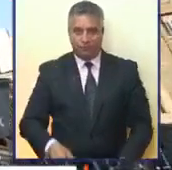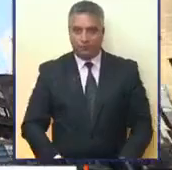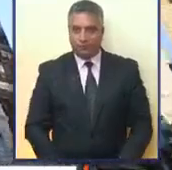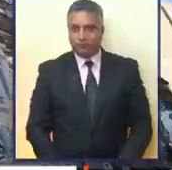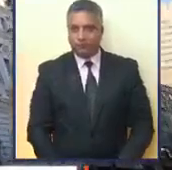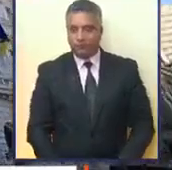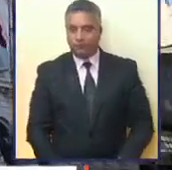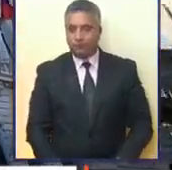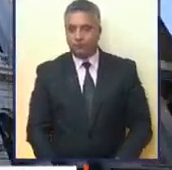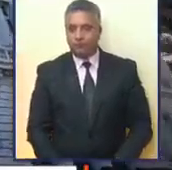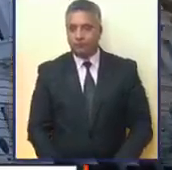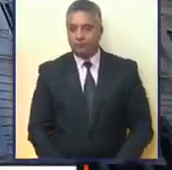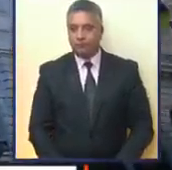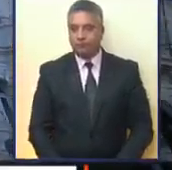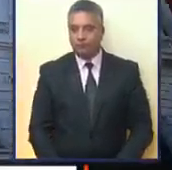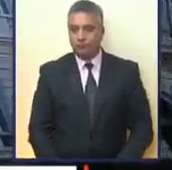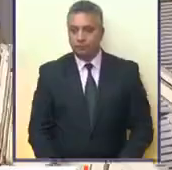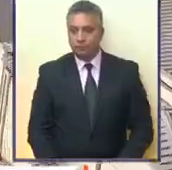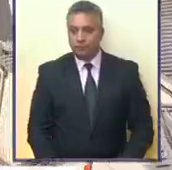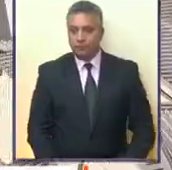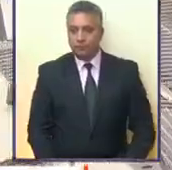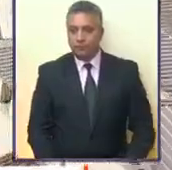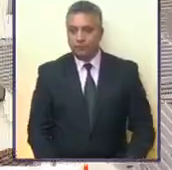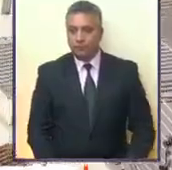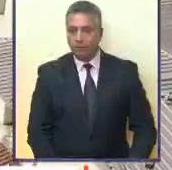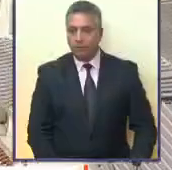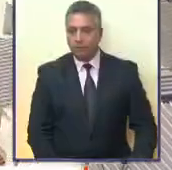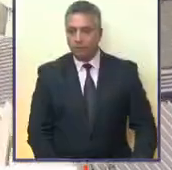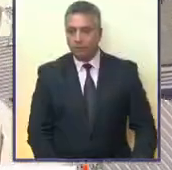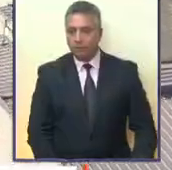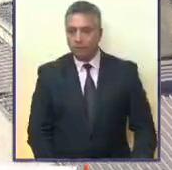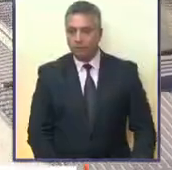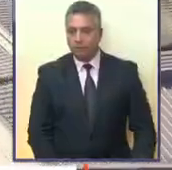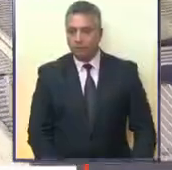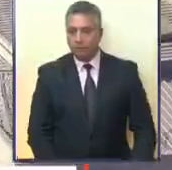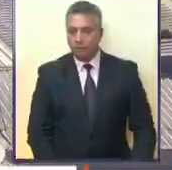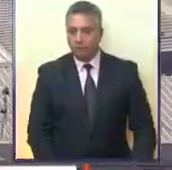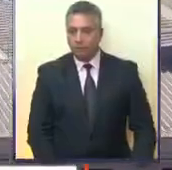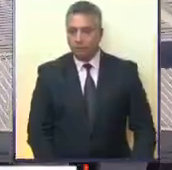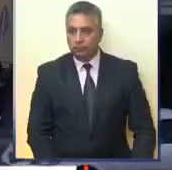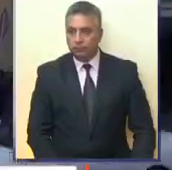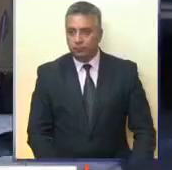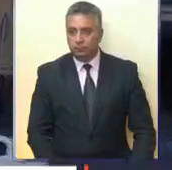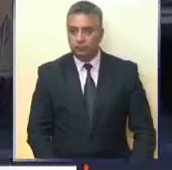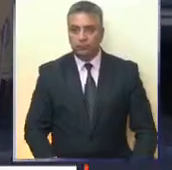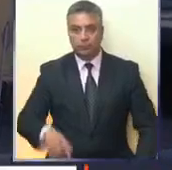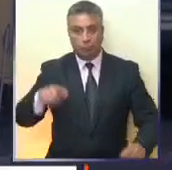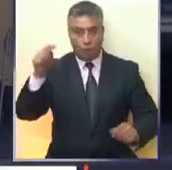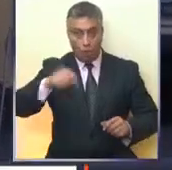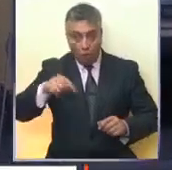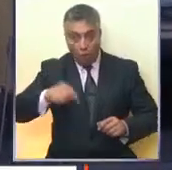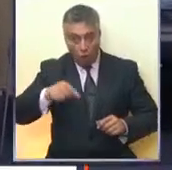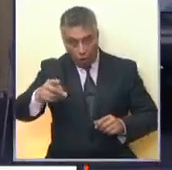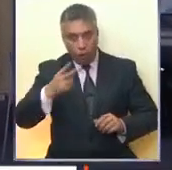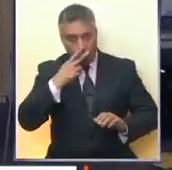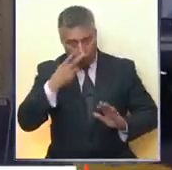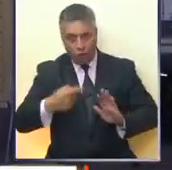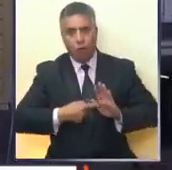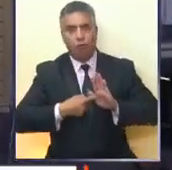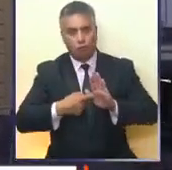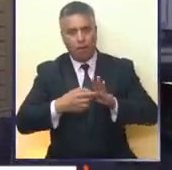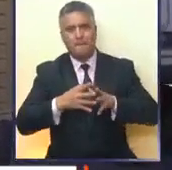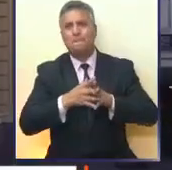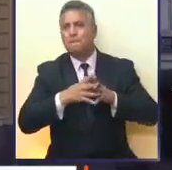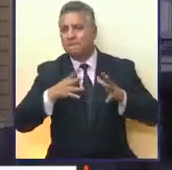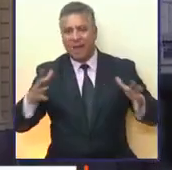Oh. Hoy es una de las muestras más visitadas en el